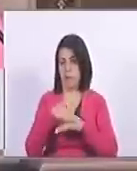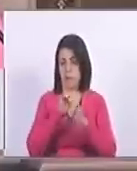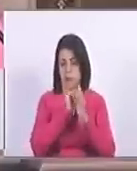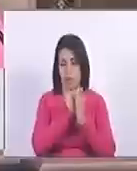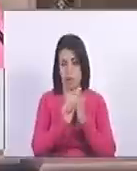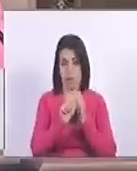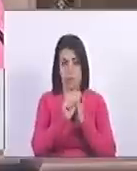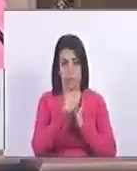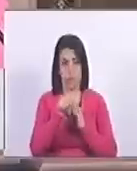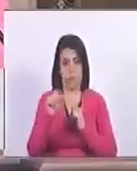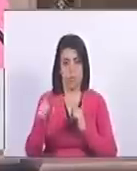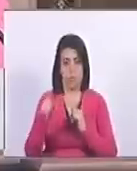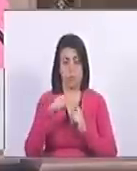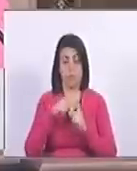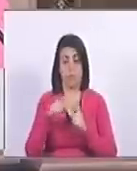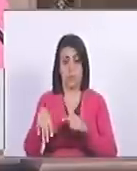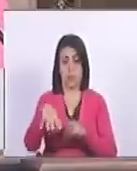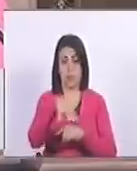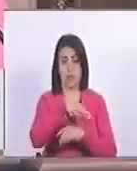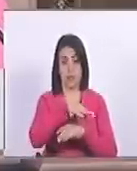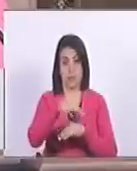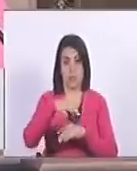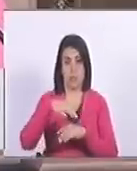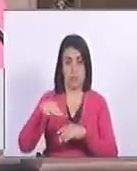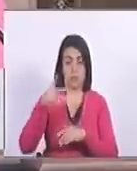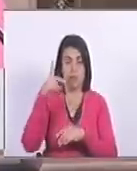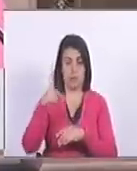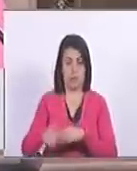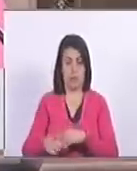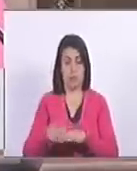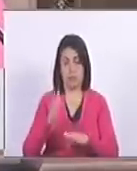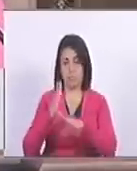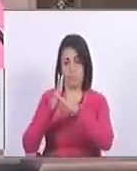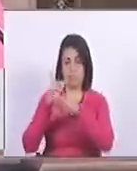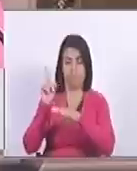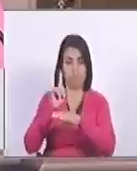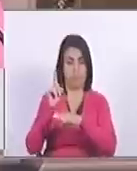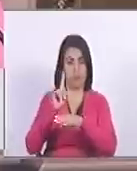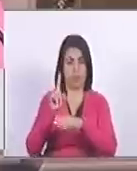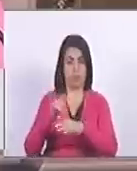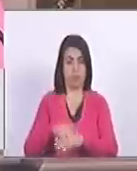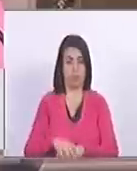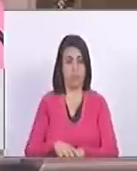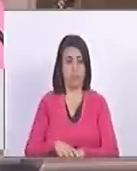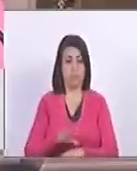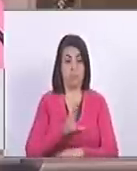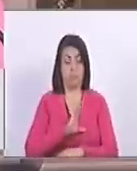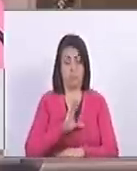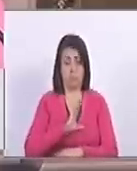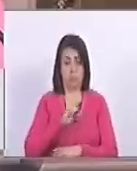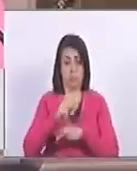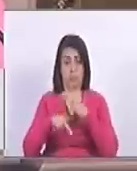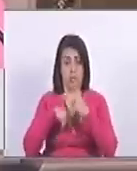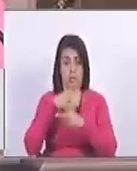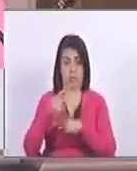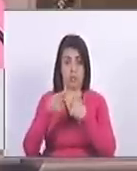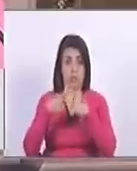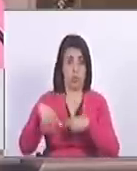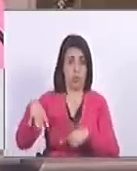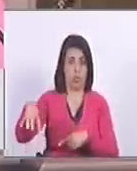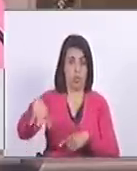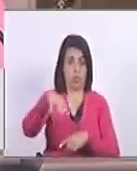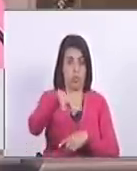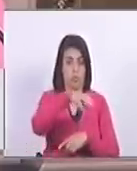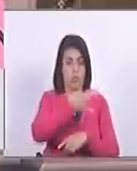términos. Artículo 11. Los estados y municipios deberán abstenerse de gravar bienes procedentes de otros